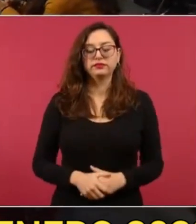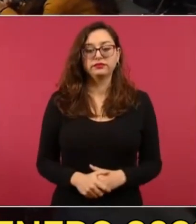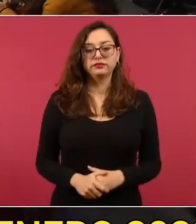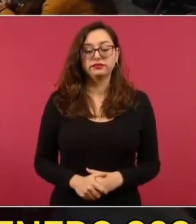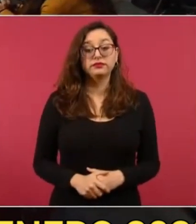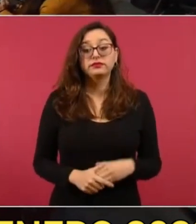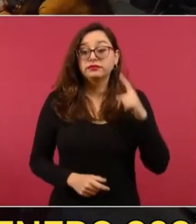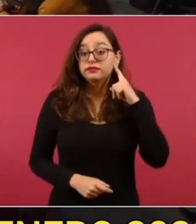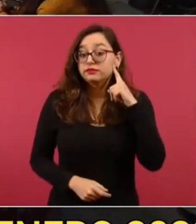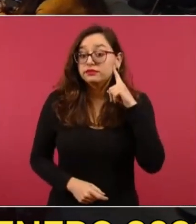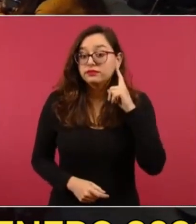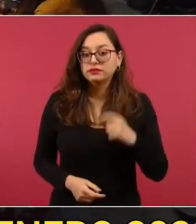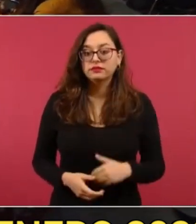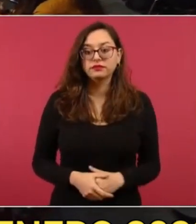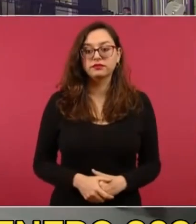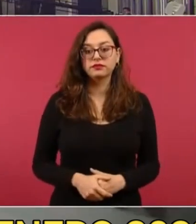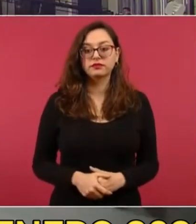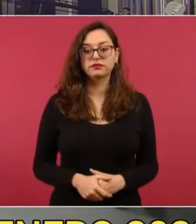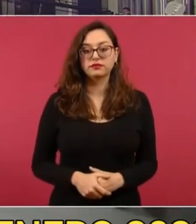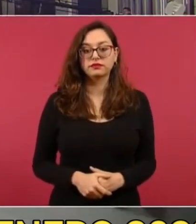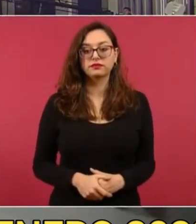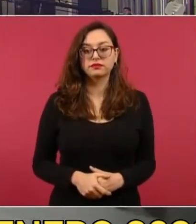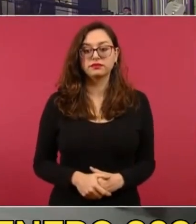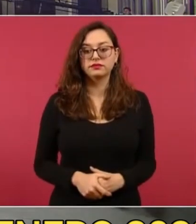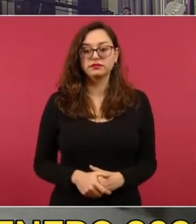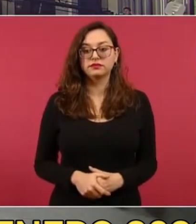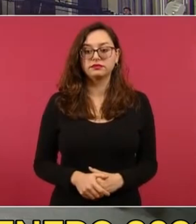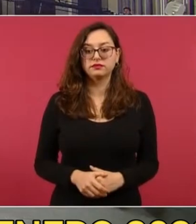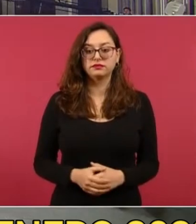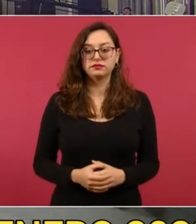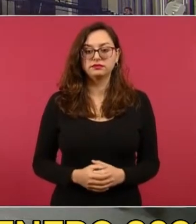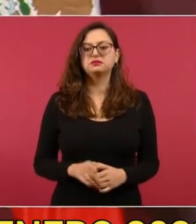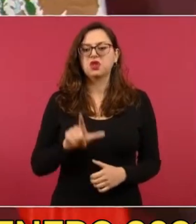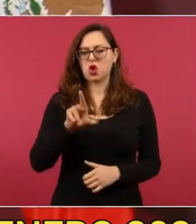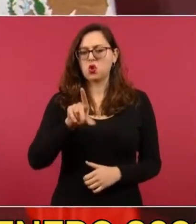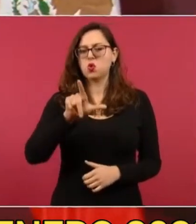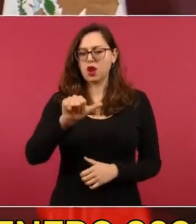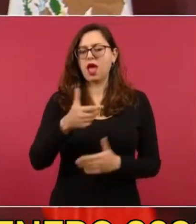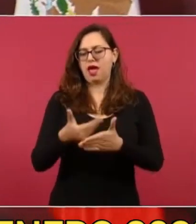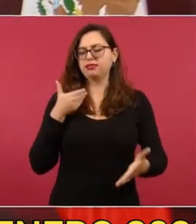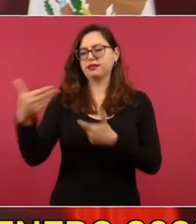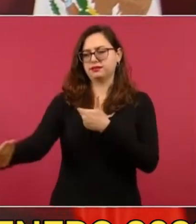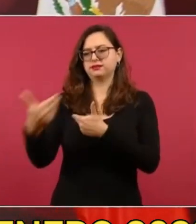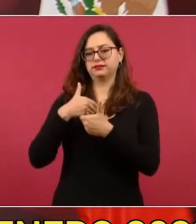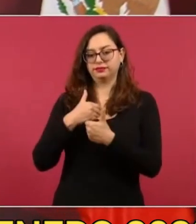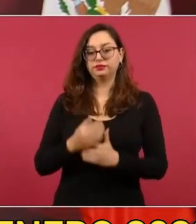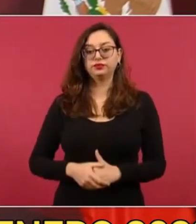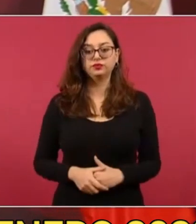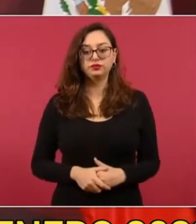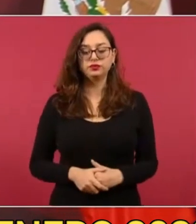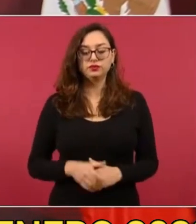¿Mande? Entonces el presidente Lula podría venir antes de septiembre. No, yo creo que puede venir antes, sí, antes.